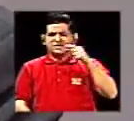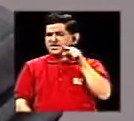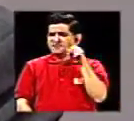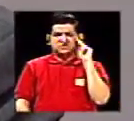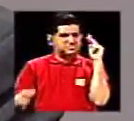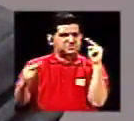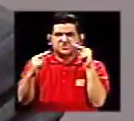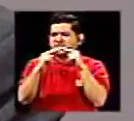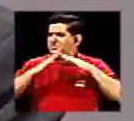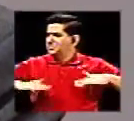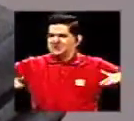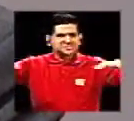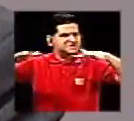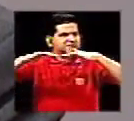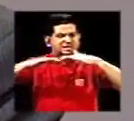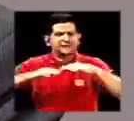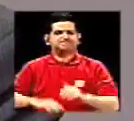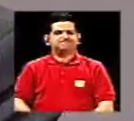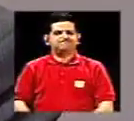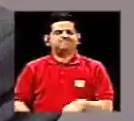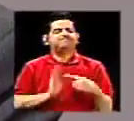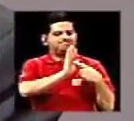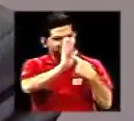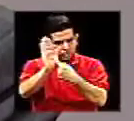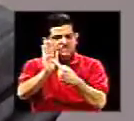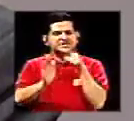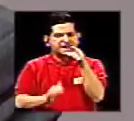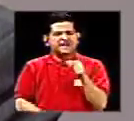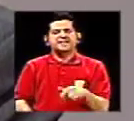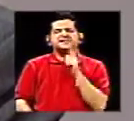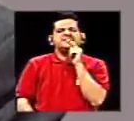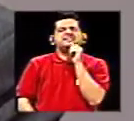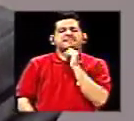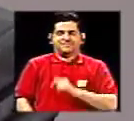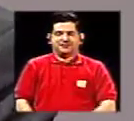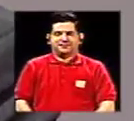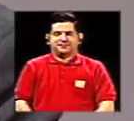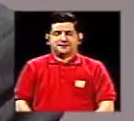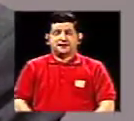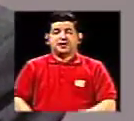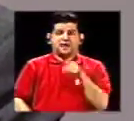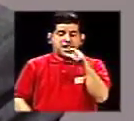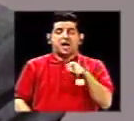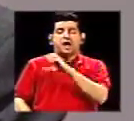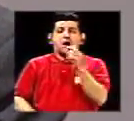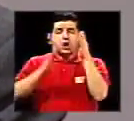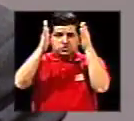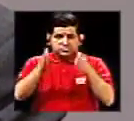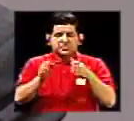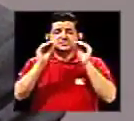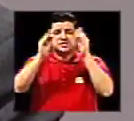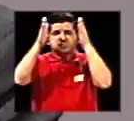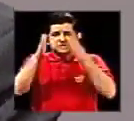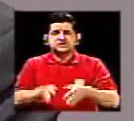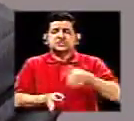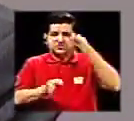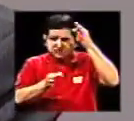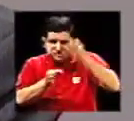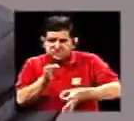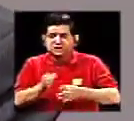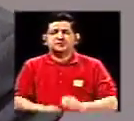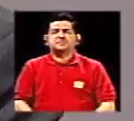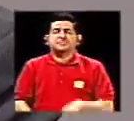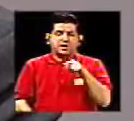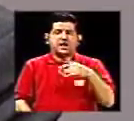en todo el ambiente y por eso dijimos, démoslo a conocer como es él, como ese costarricense, profesor, sencillo, de